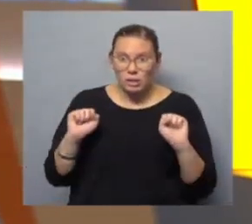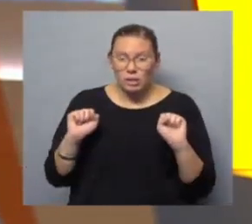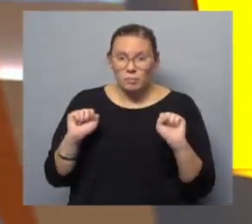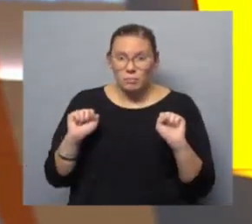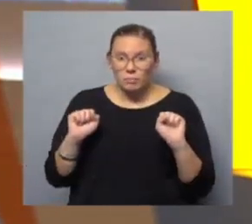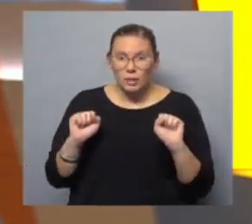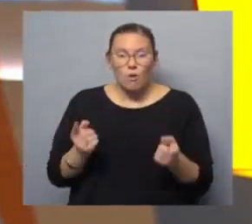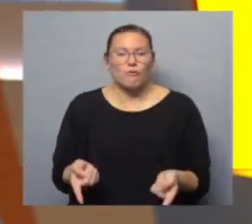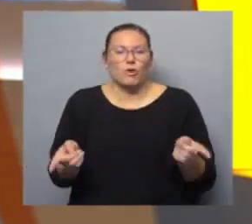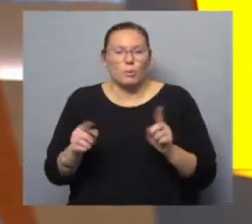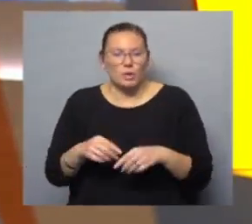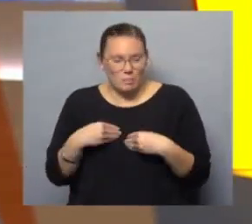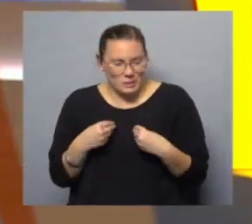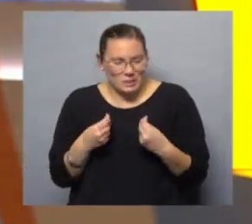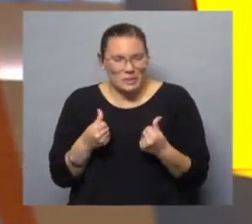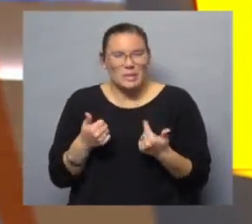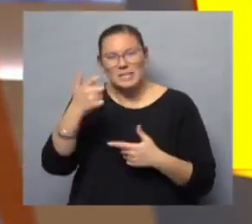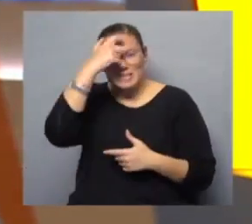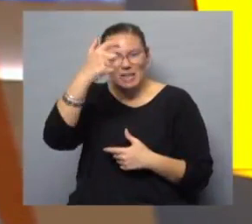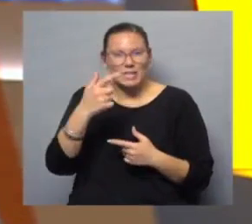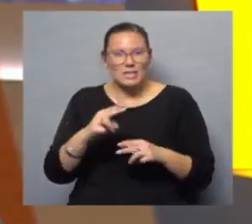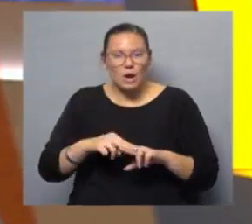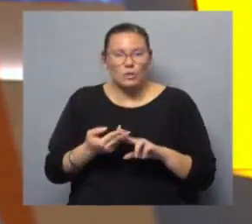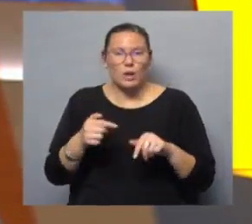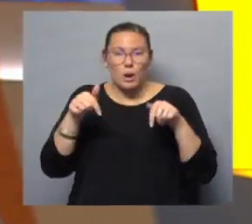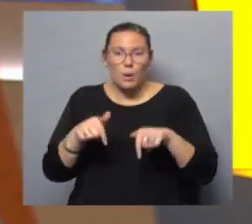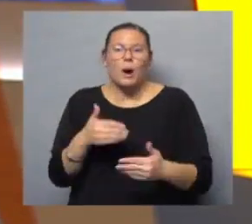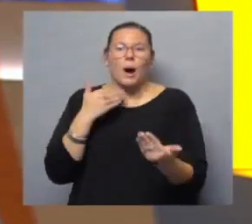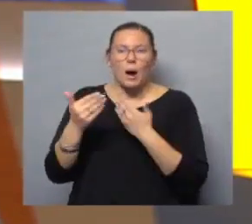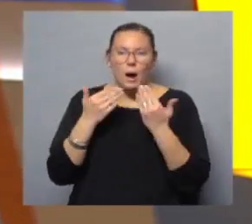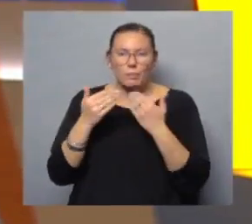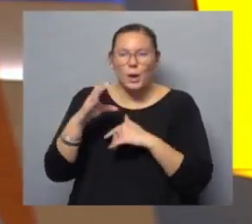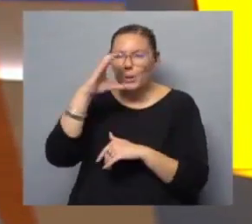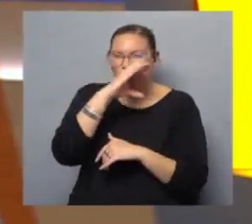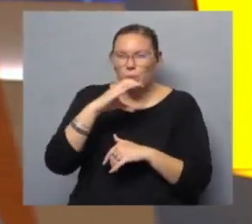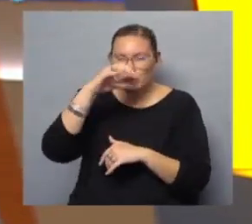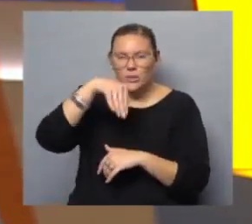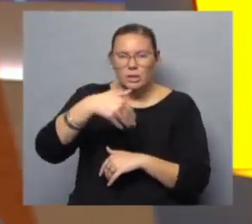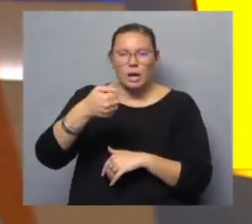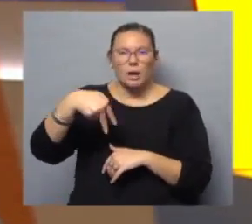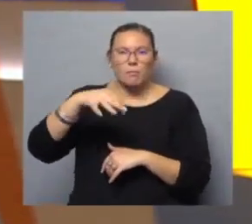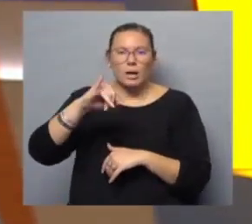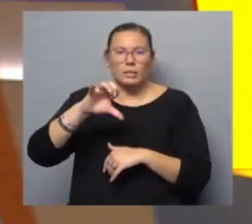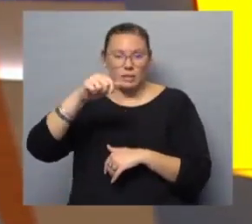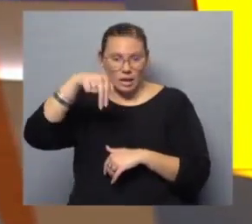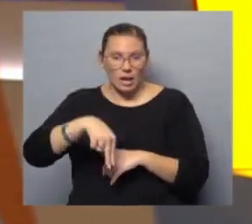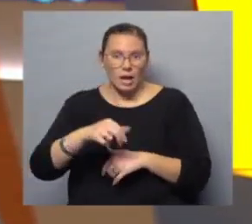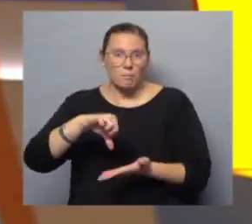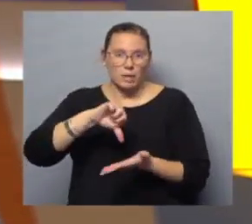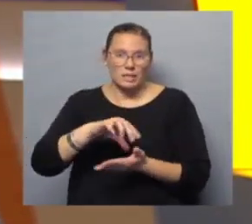Finalmente, volveremos a sentir gusto a ciencia, hoy para hablar de las curiosas mantis que habitan en nuestro